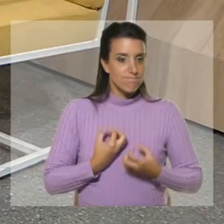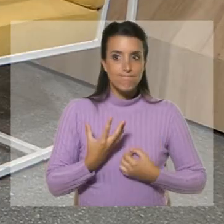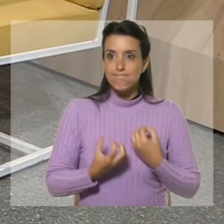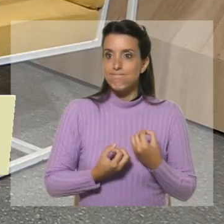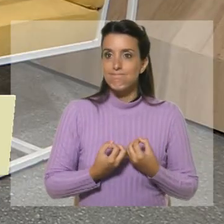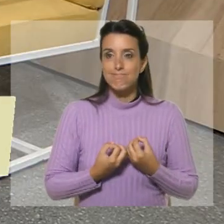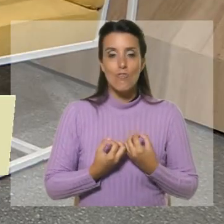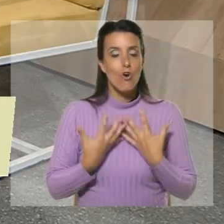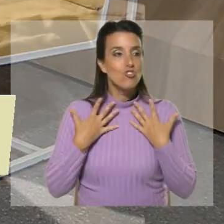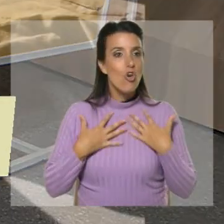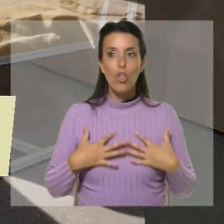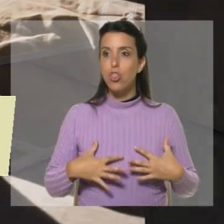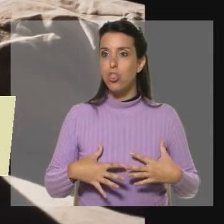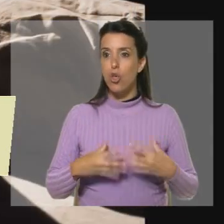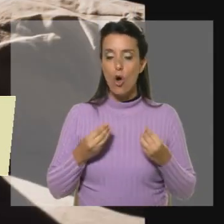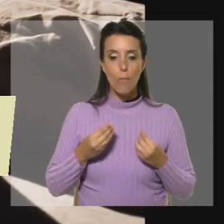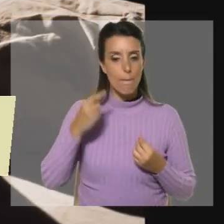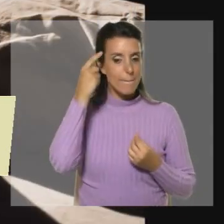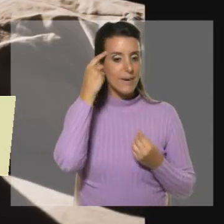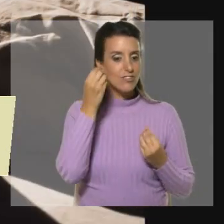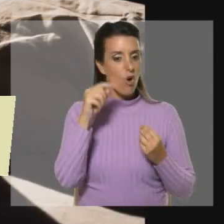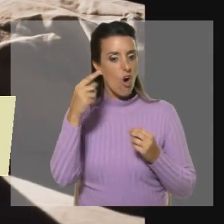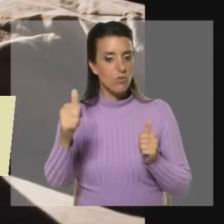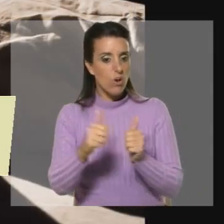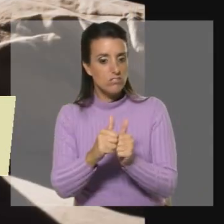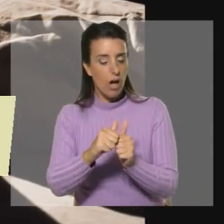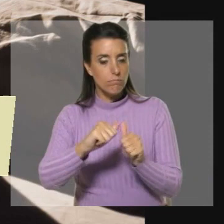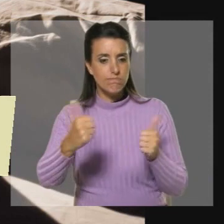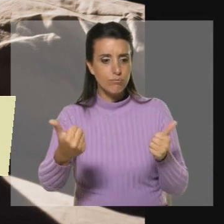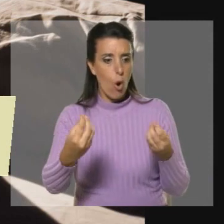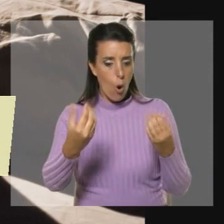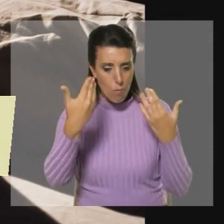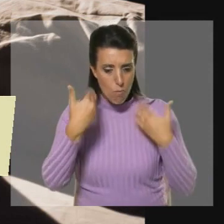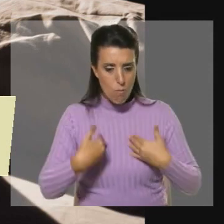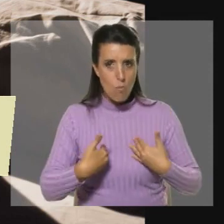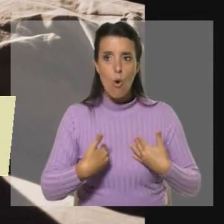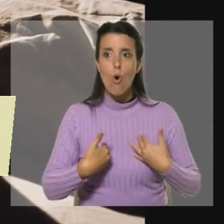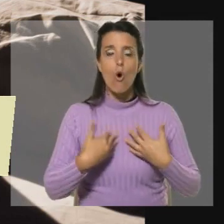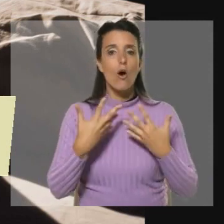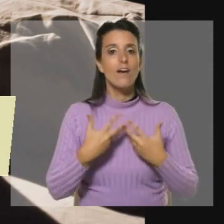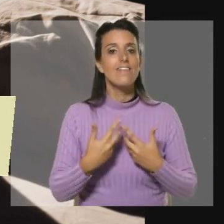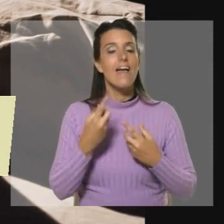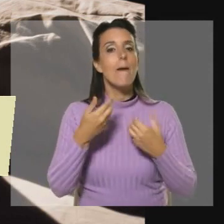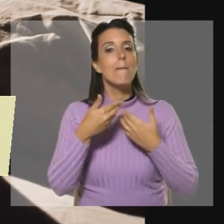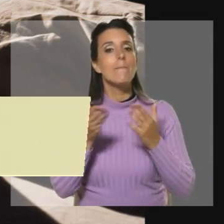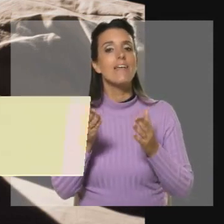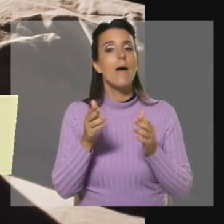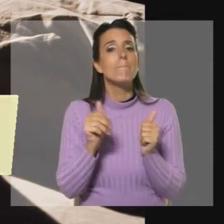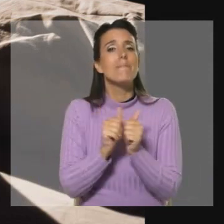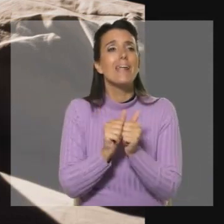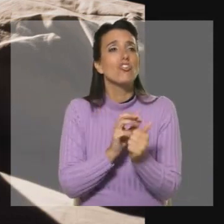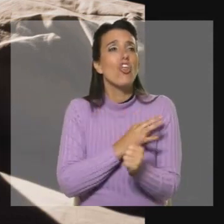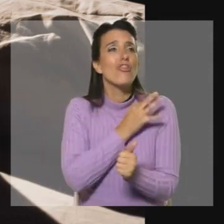una integridad que se pensó durante mucho tiempo con un otro. Ahí obviamente que aparecen los conceptos de monogamia, pareja para toda la